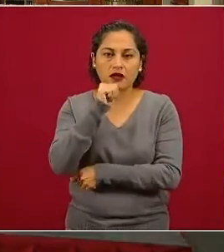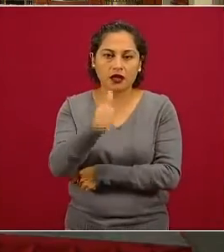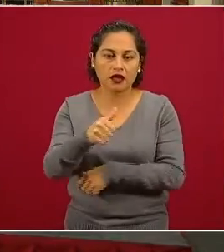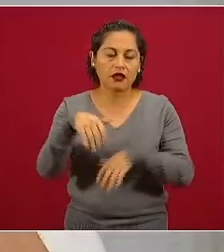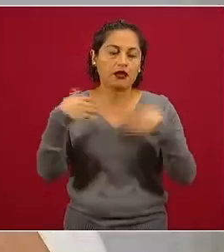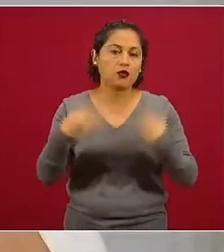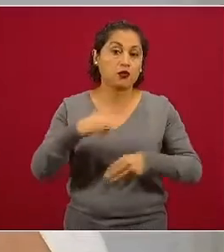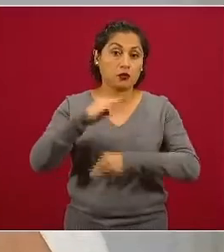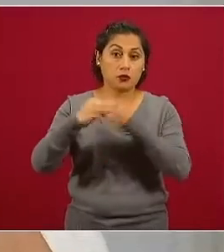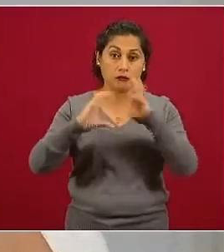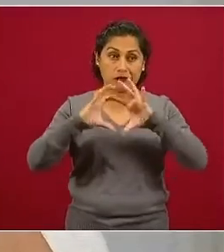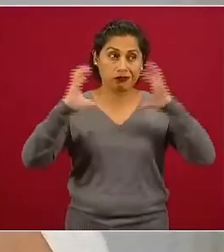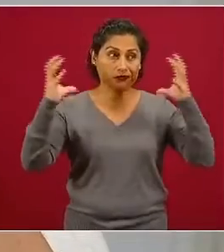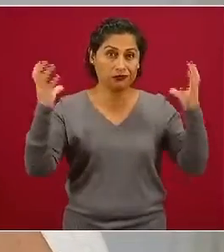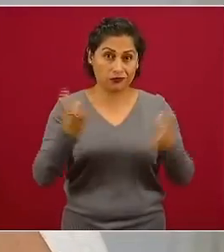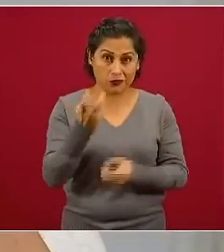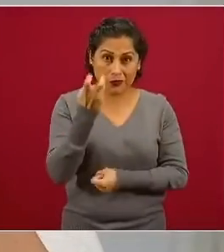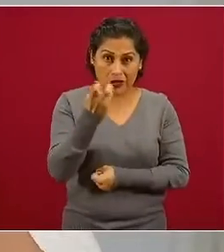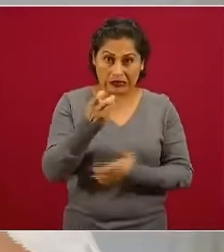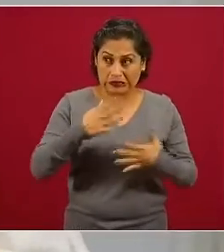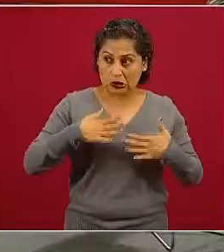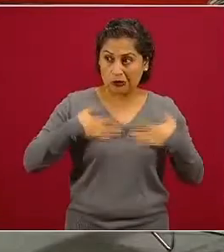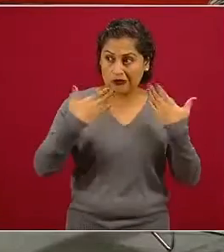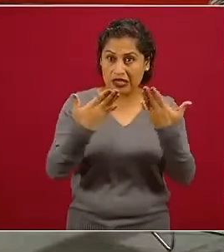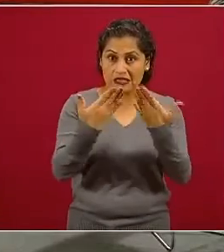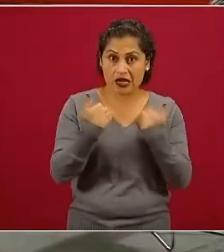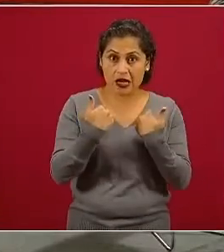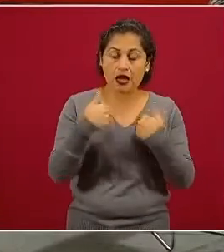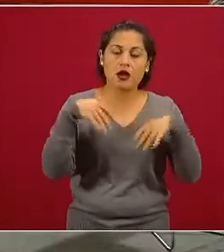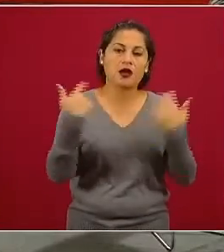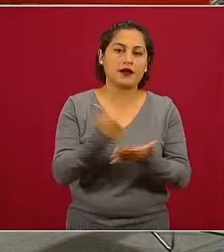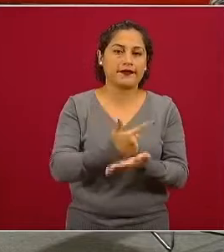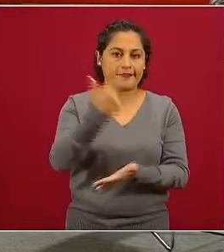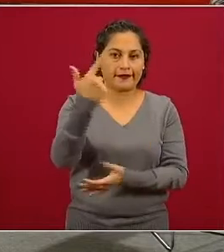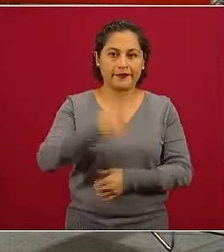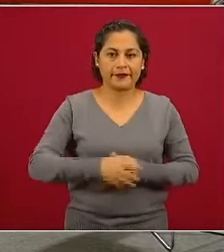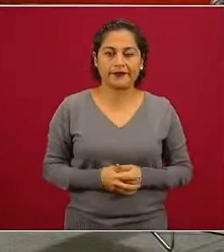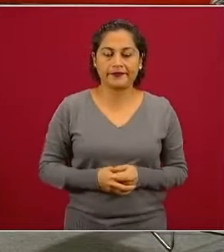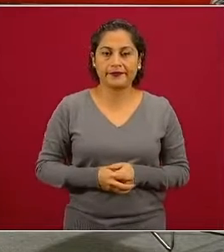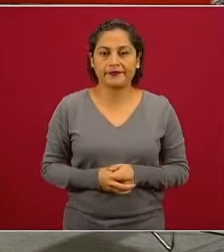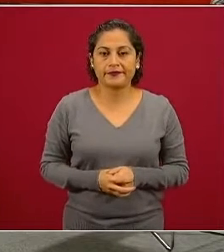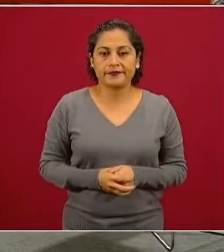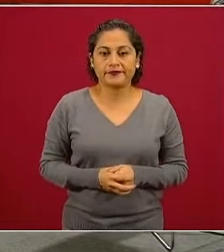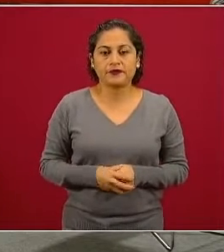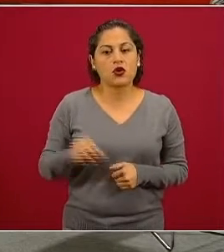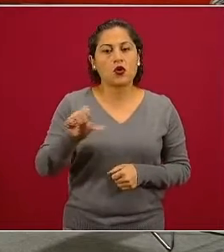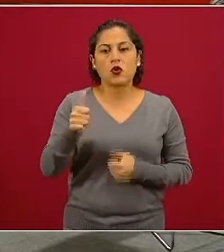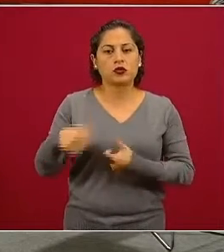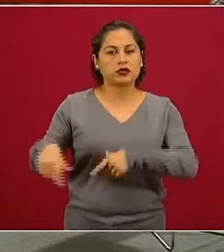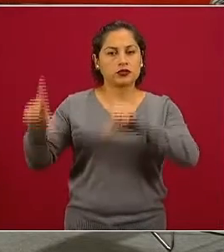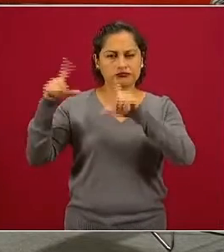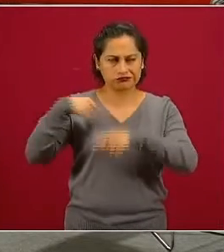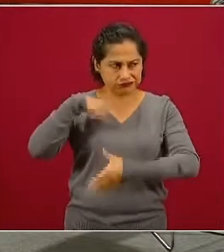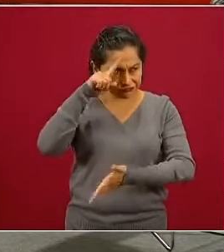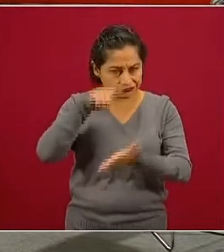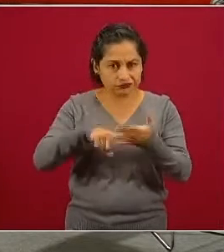ciencia por encontrar una vacuna. Eso es muy grave, porque entonces estamos entrando a un